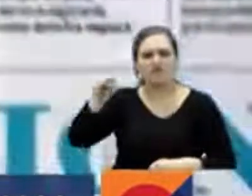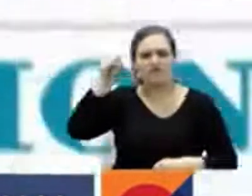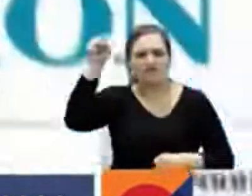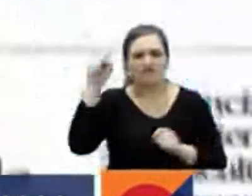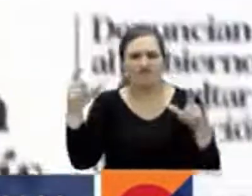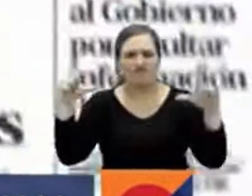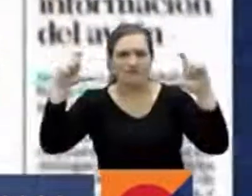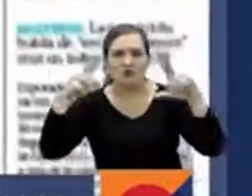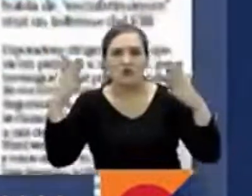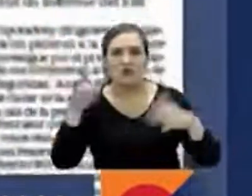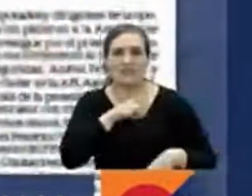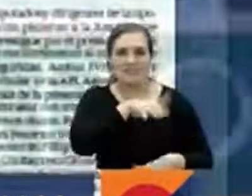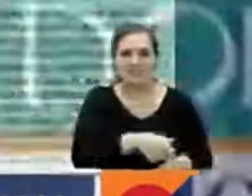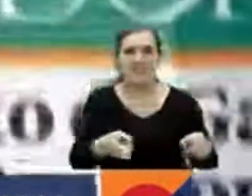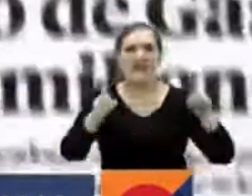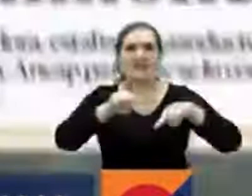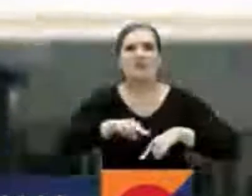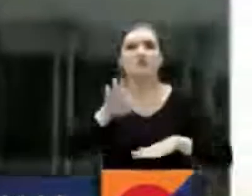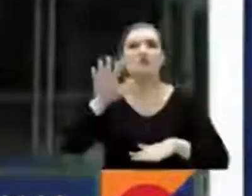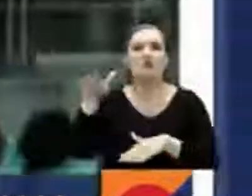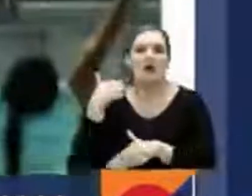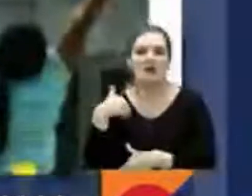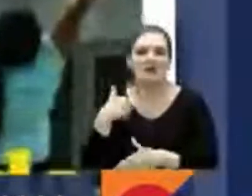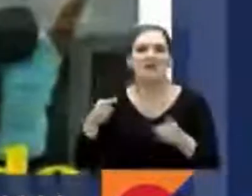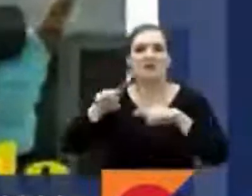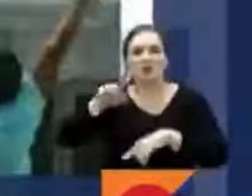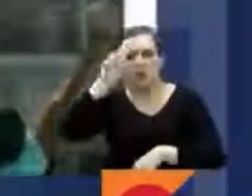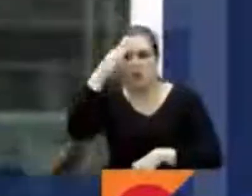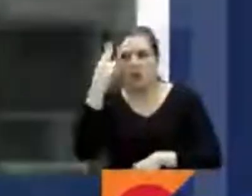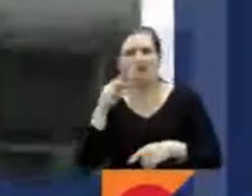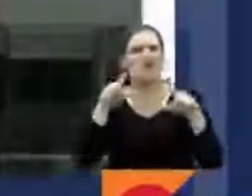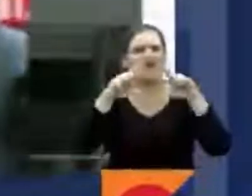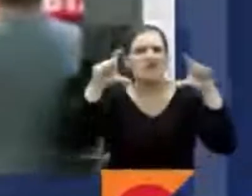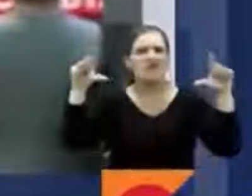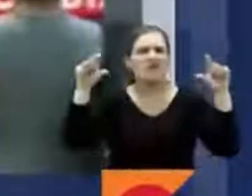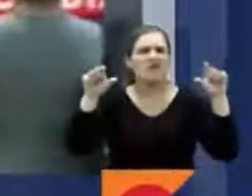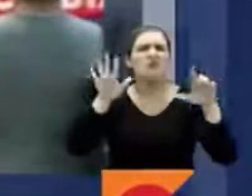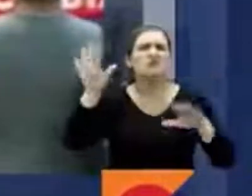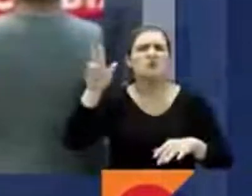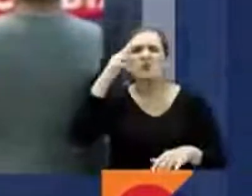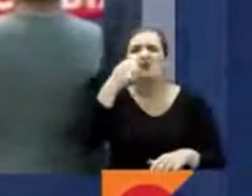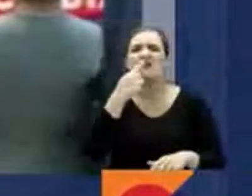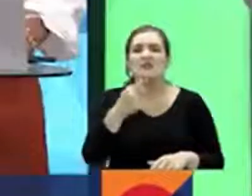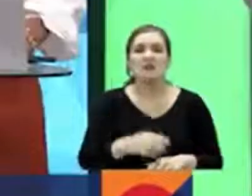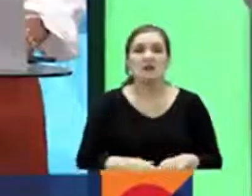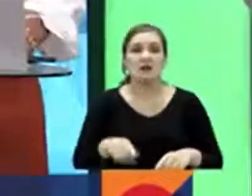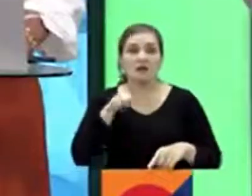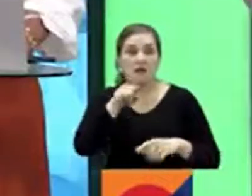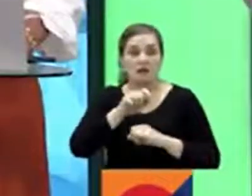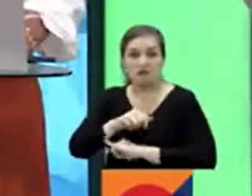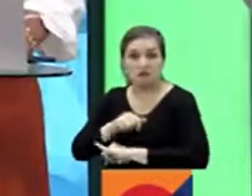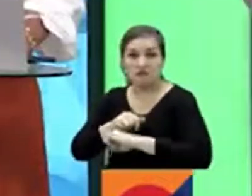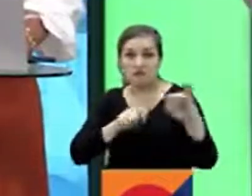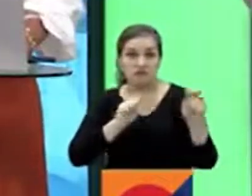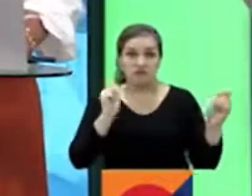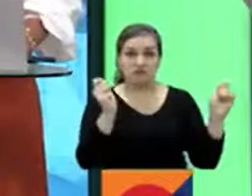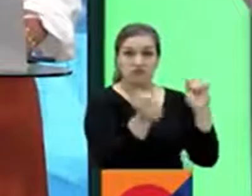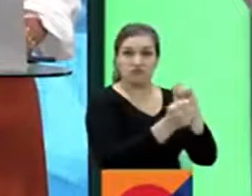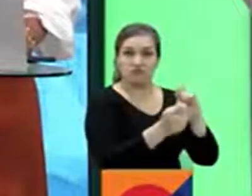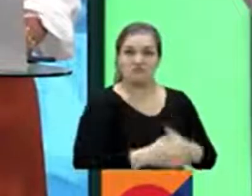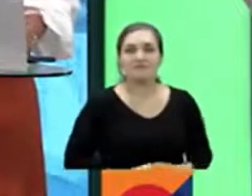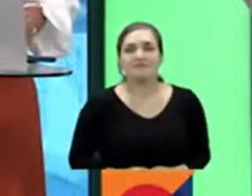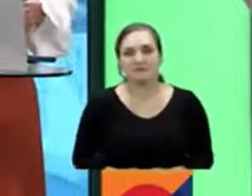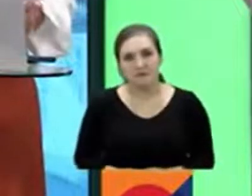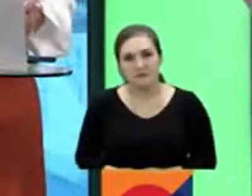de Chile, La Nación de Argentina y El Observador de Uruguay, que tituló así: Giro a la izquierda. Los